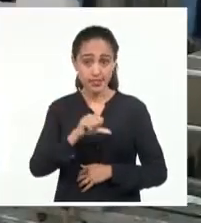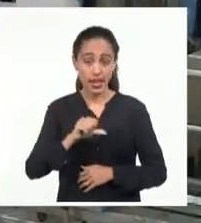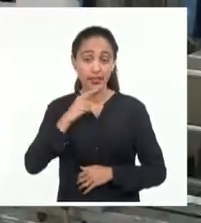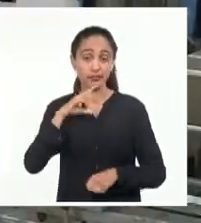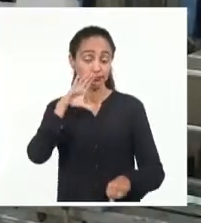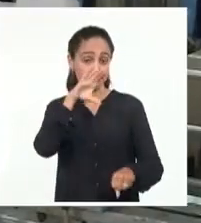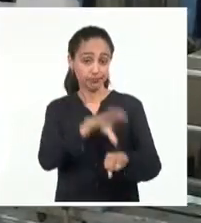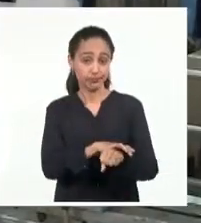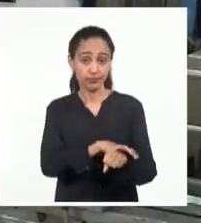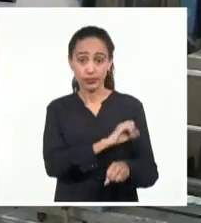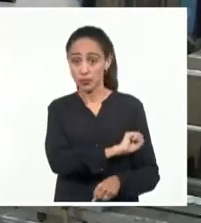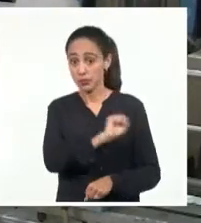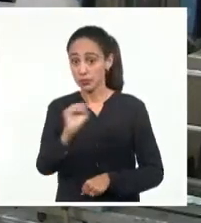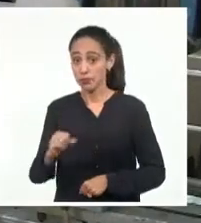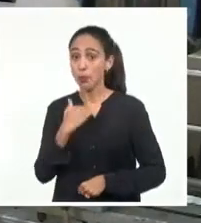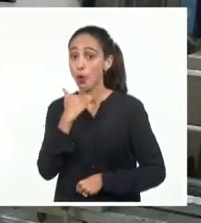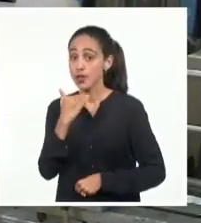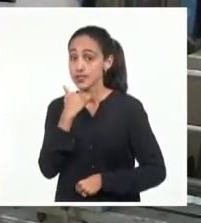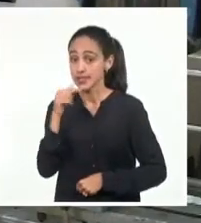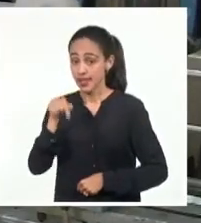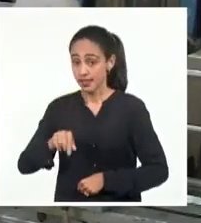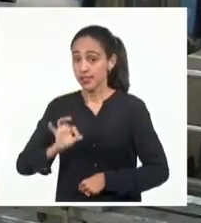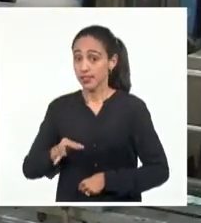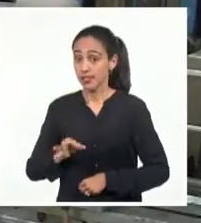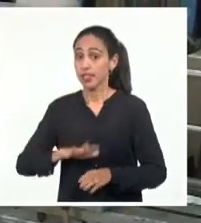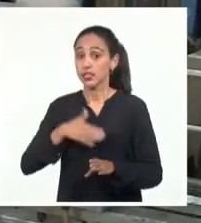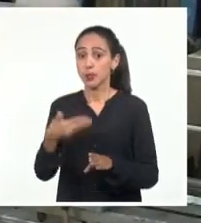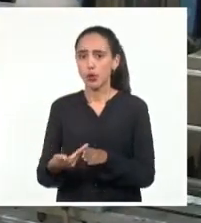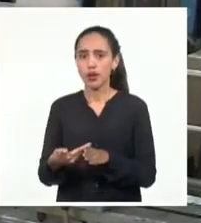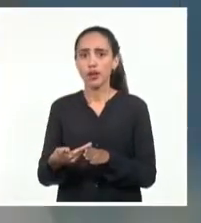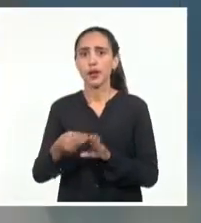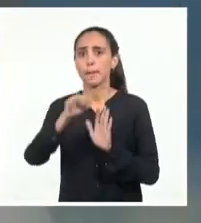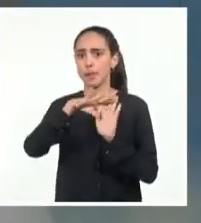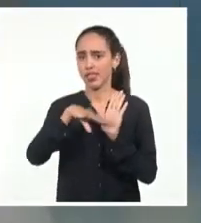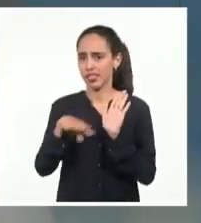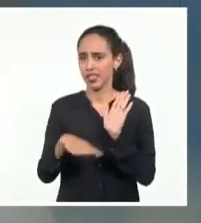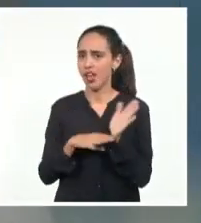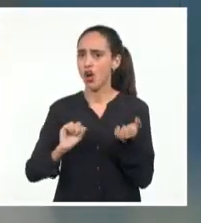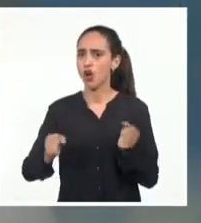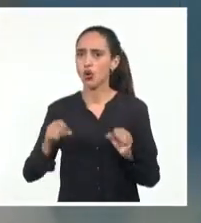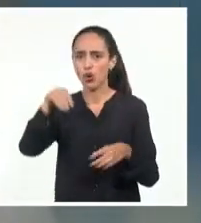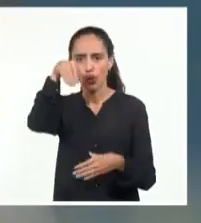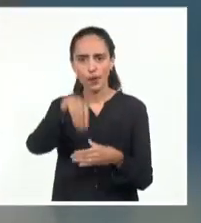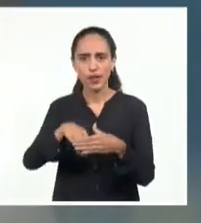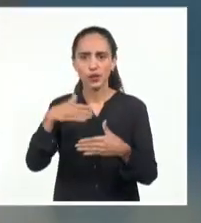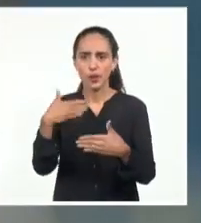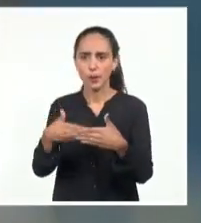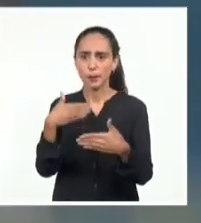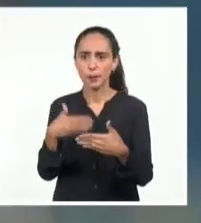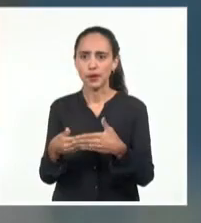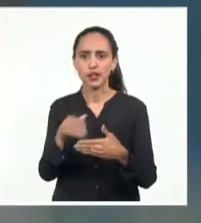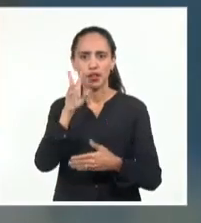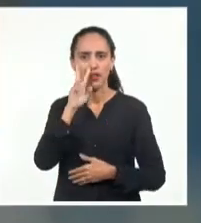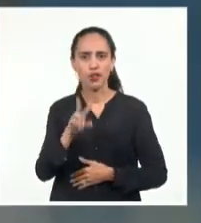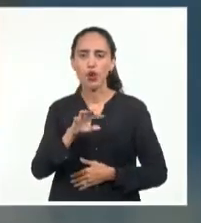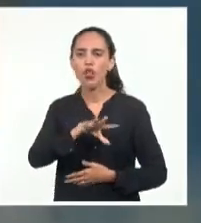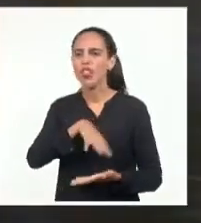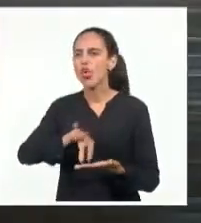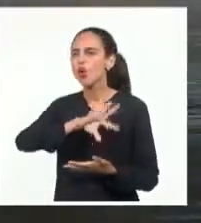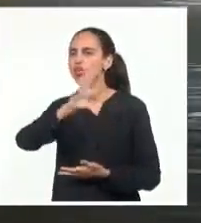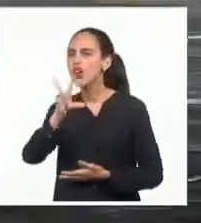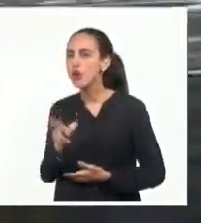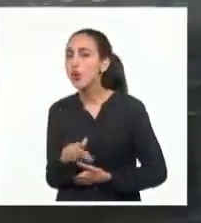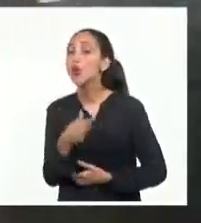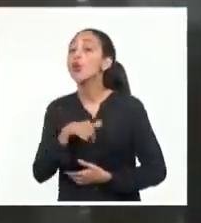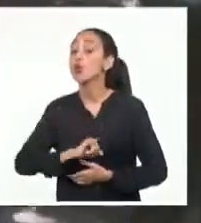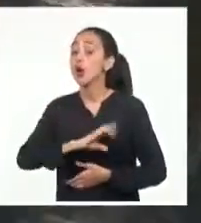trasladan para la unidad de policía y bueno, después se hicieron unas medidas de control aquí adentro de la empresa, se detectó de dónde se sustrajo, hay un jefe de